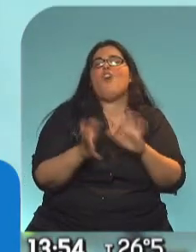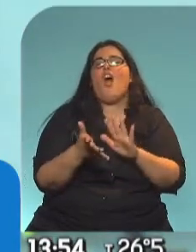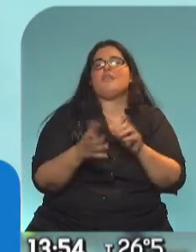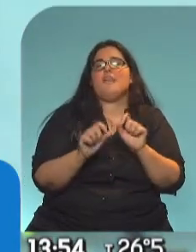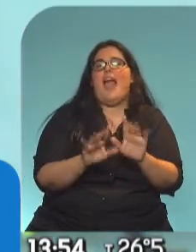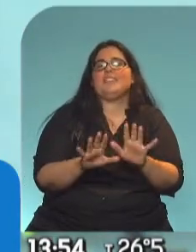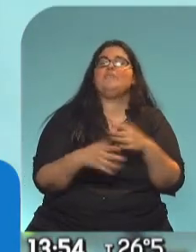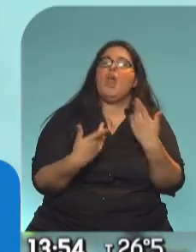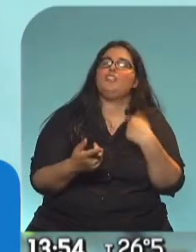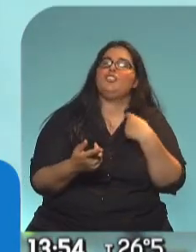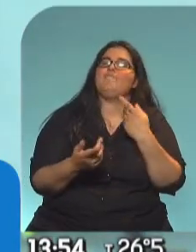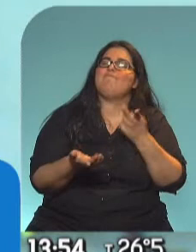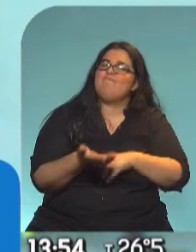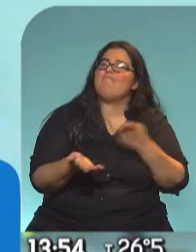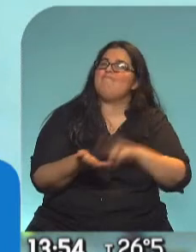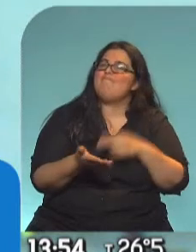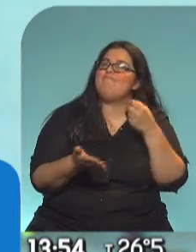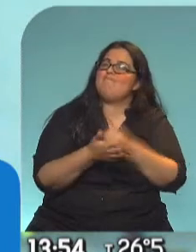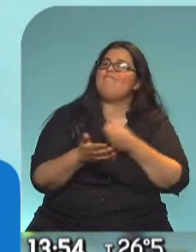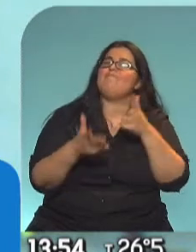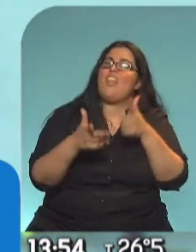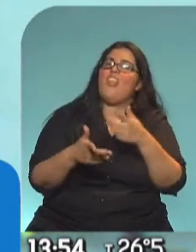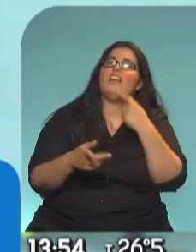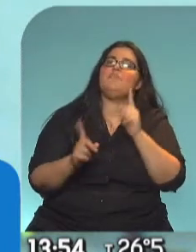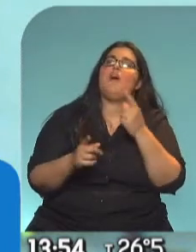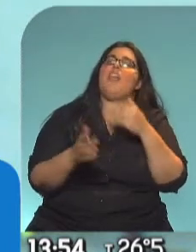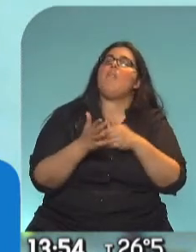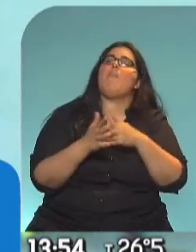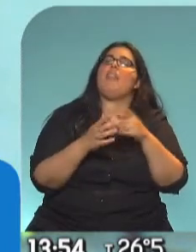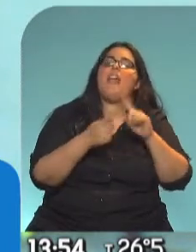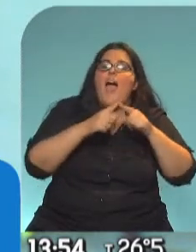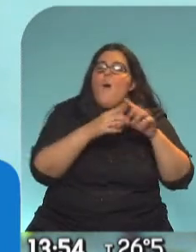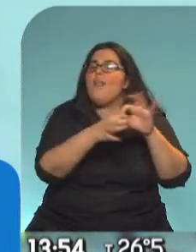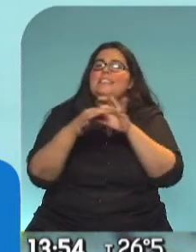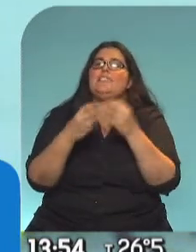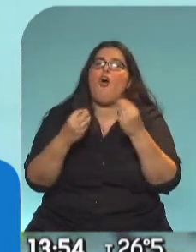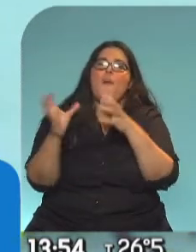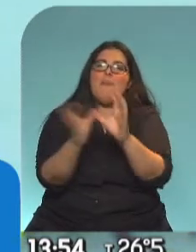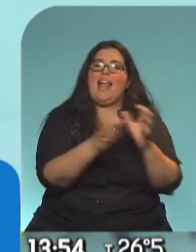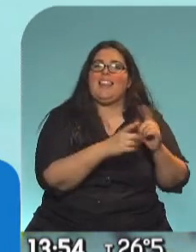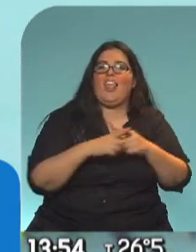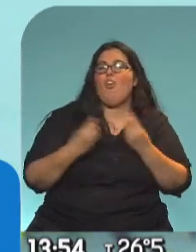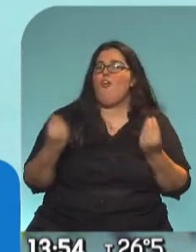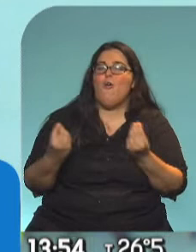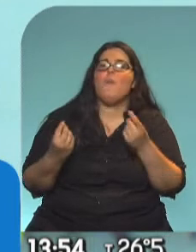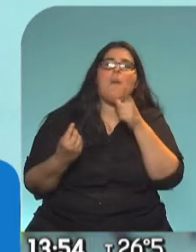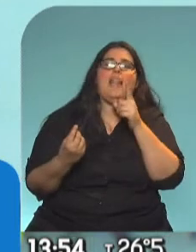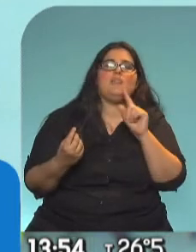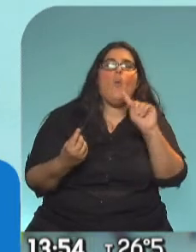eso insisto mucho en el tema de que vamos a ver cómo se dan las alianzas aquí en mano, que eso, porque ninguno parece que por peso